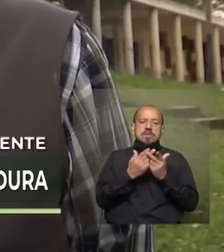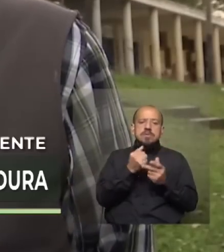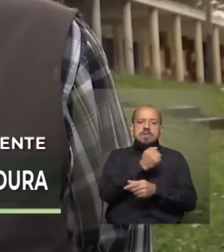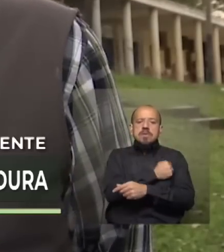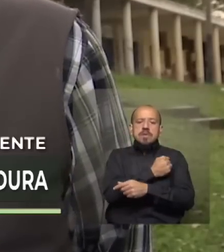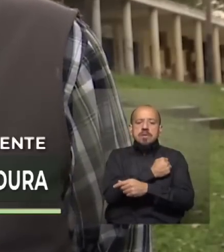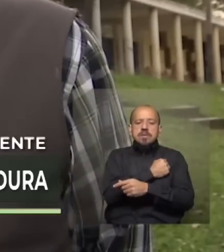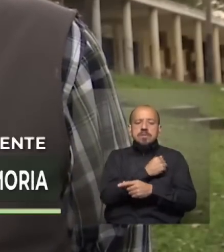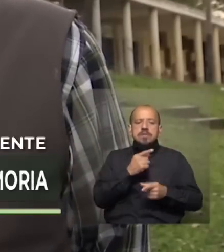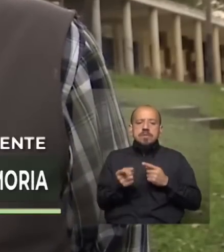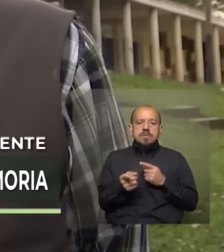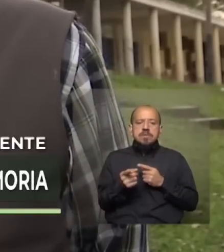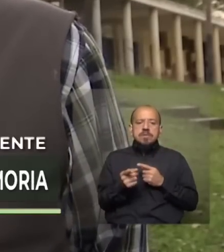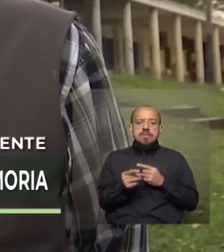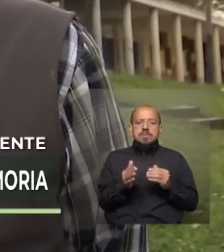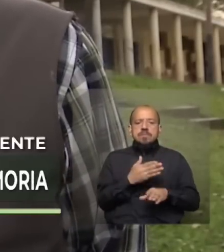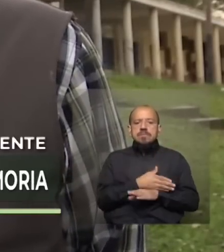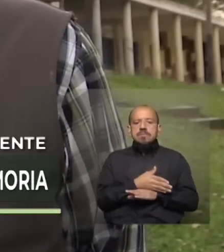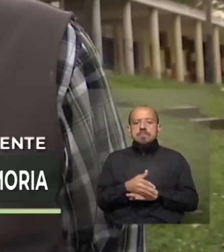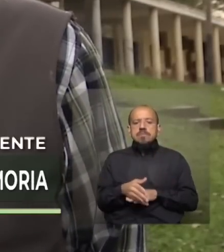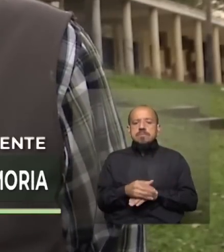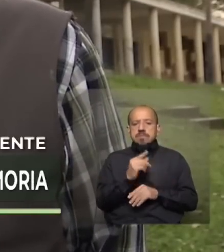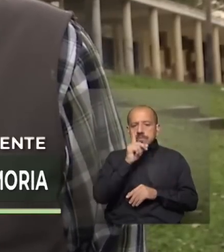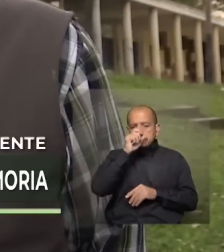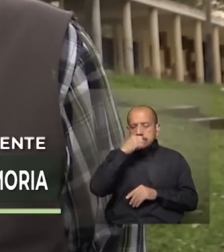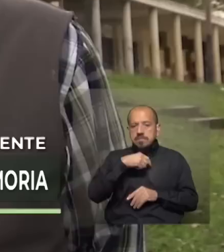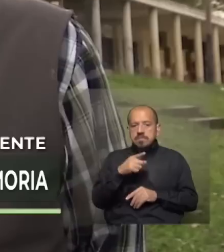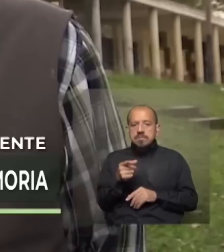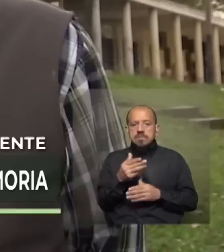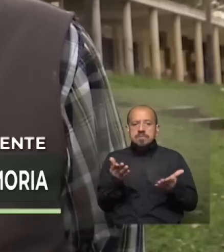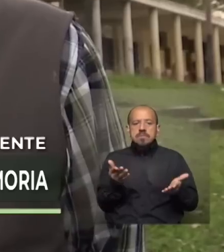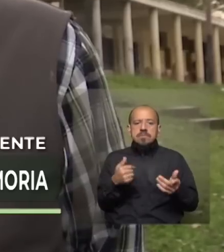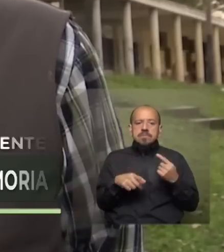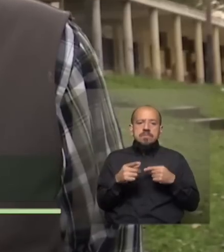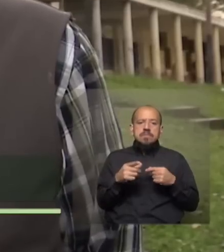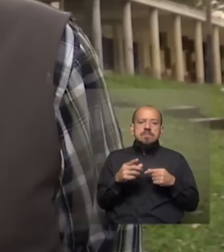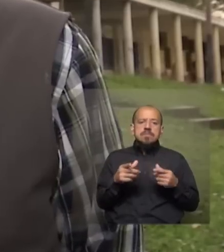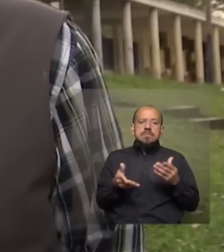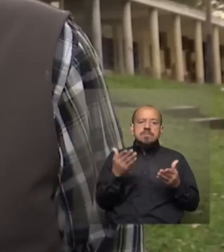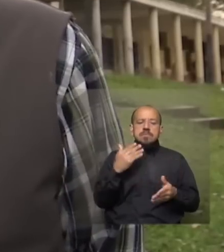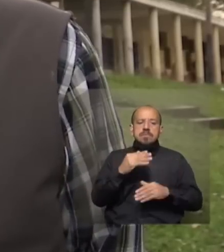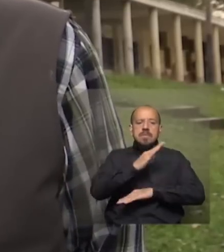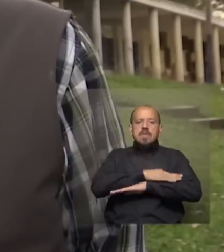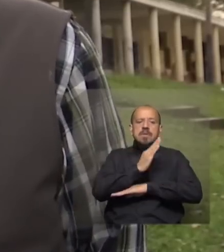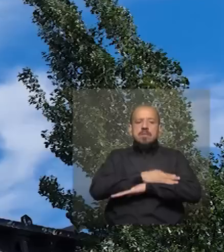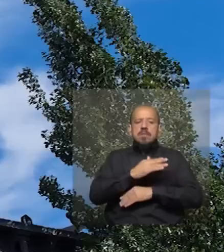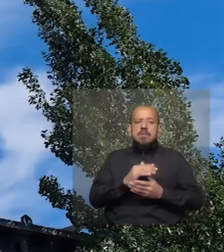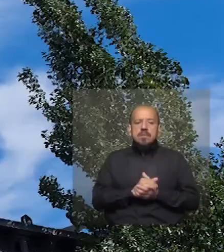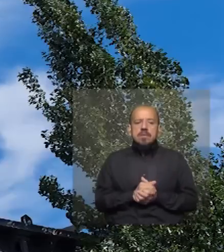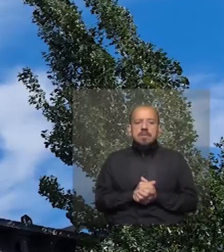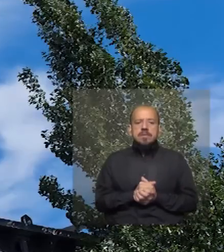y después trasladados a Montevideo en condiciones de atados con alambre arriba de un camión desde